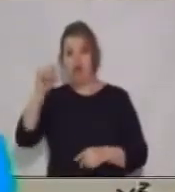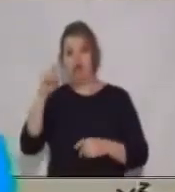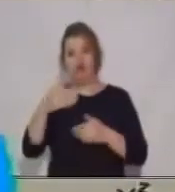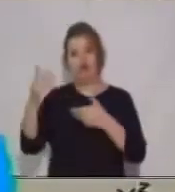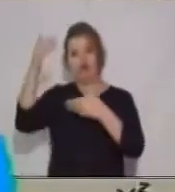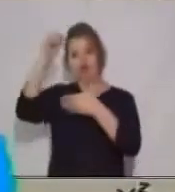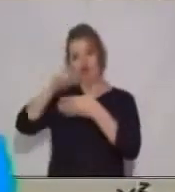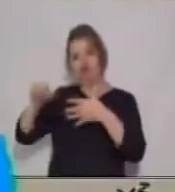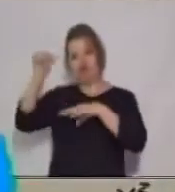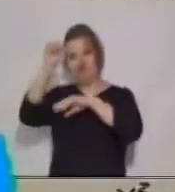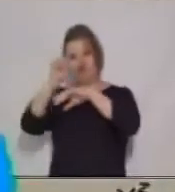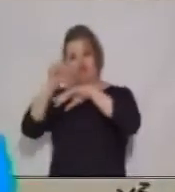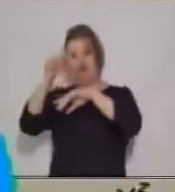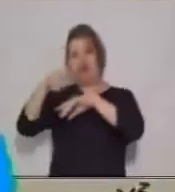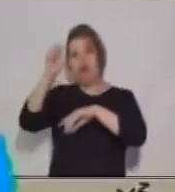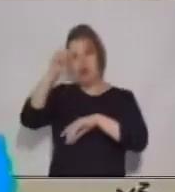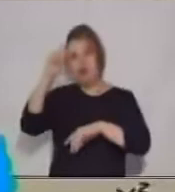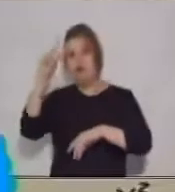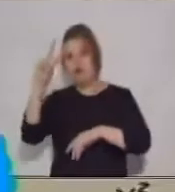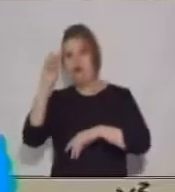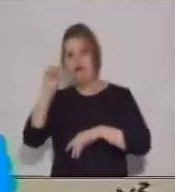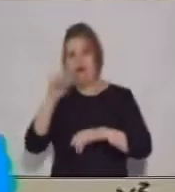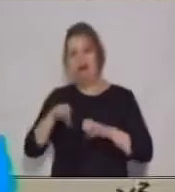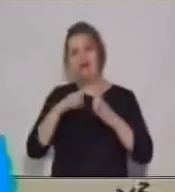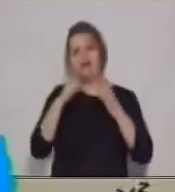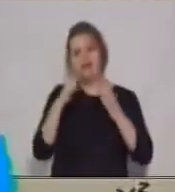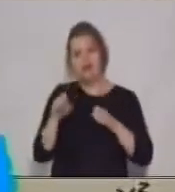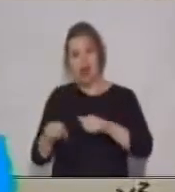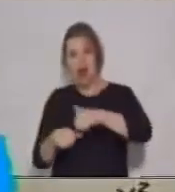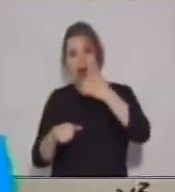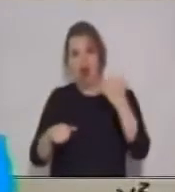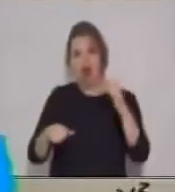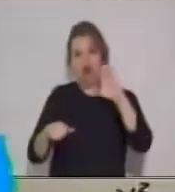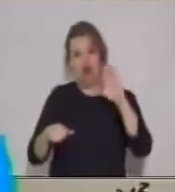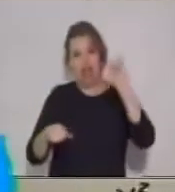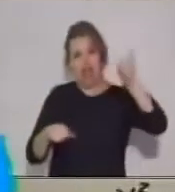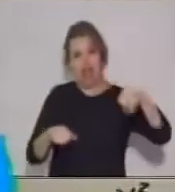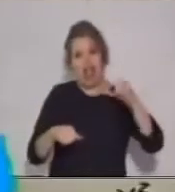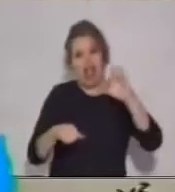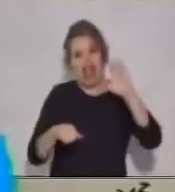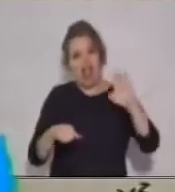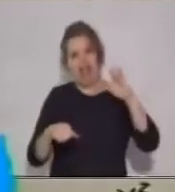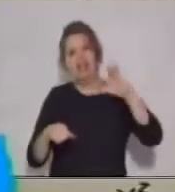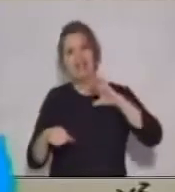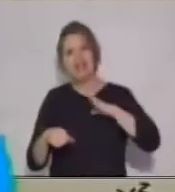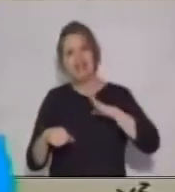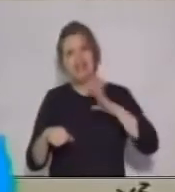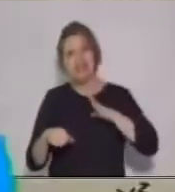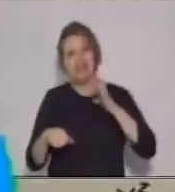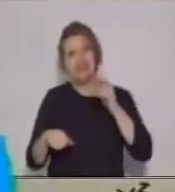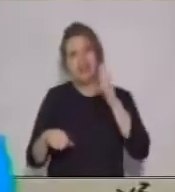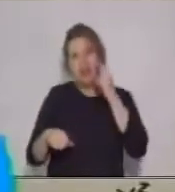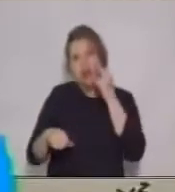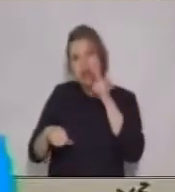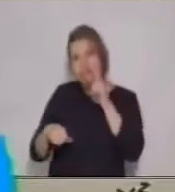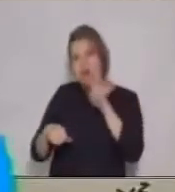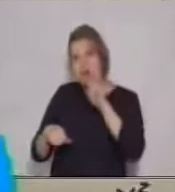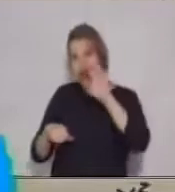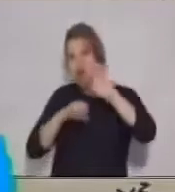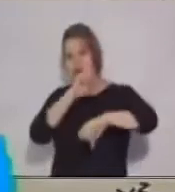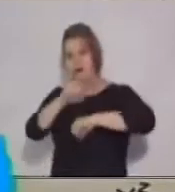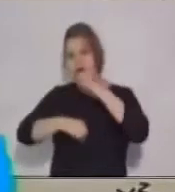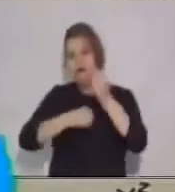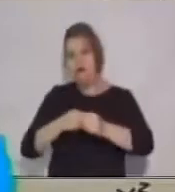es el que está lineal, ese va a ser nuestro eje focal. En este caso, el eje Y